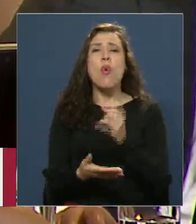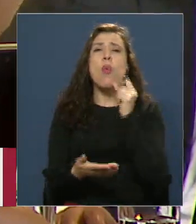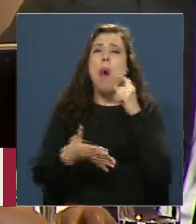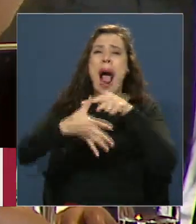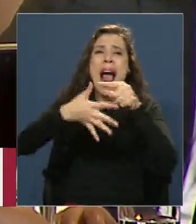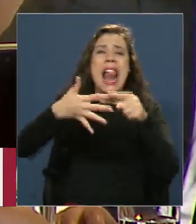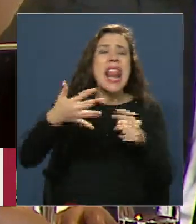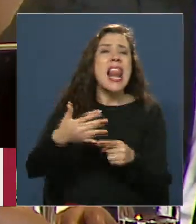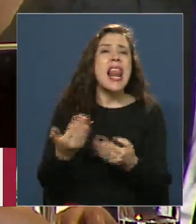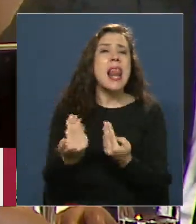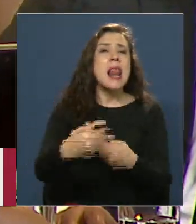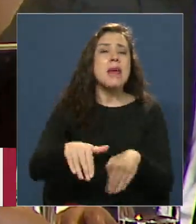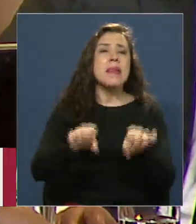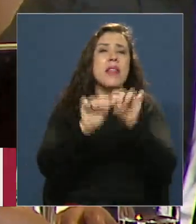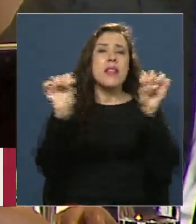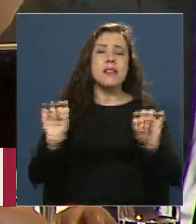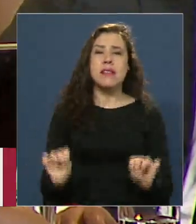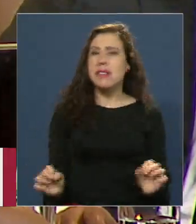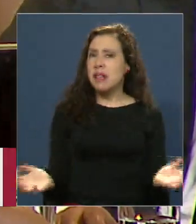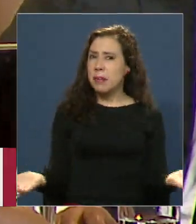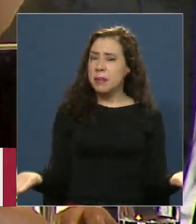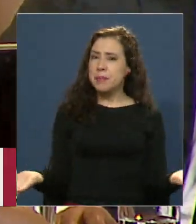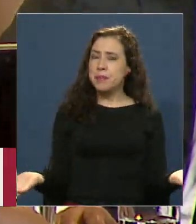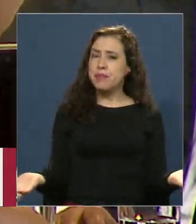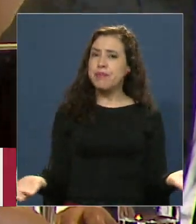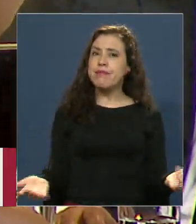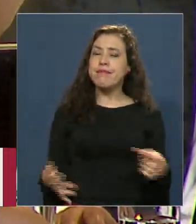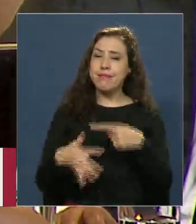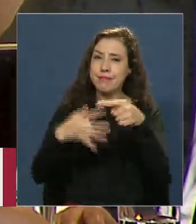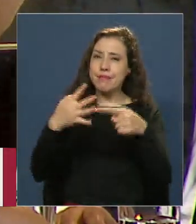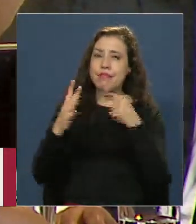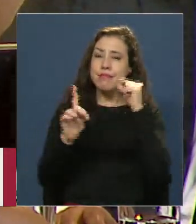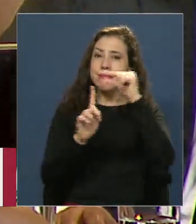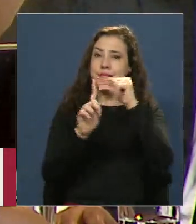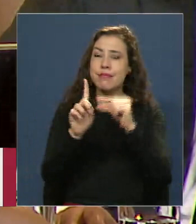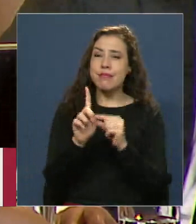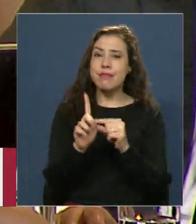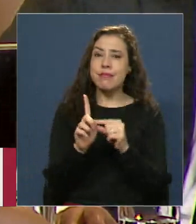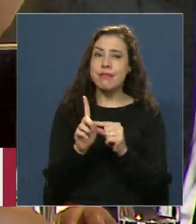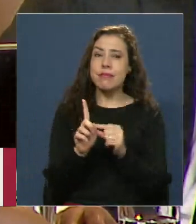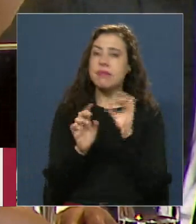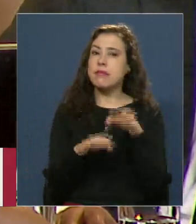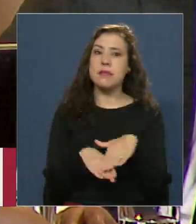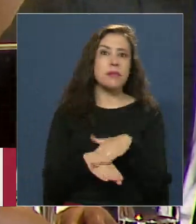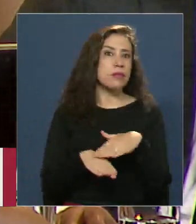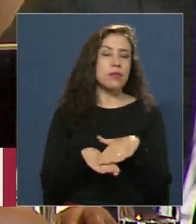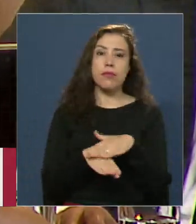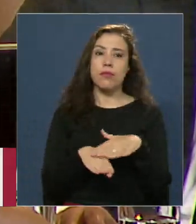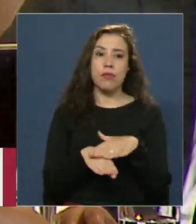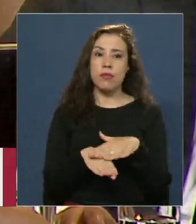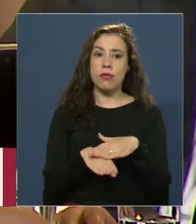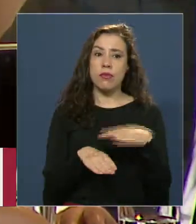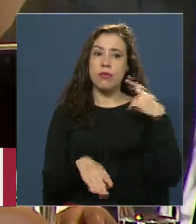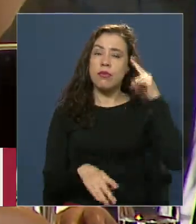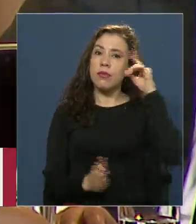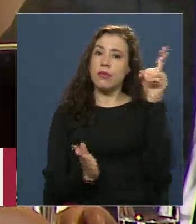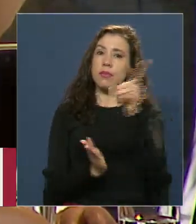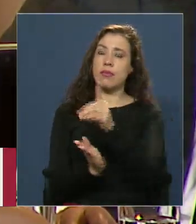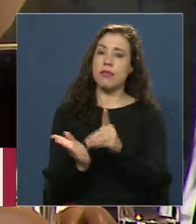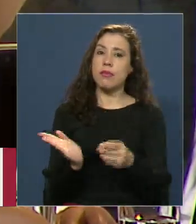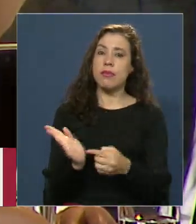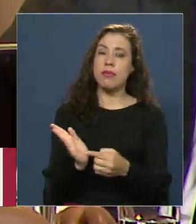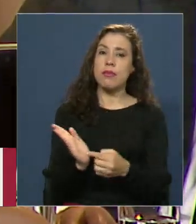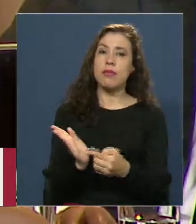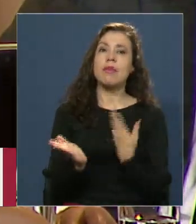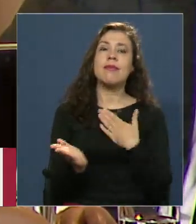los límites de este sistema? Todas estas definiciones y certezas son fundamentales a la hora de diseñar lo que se